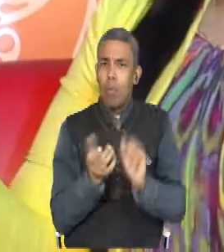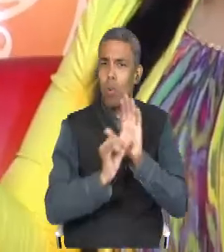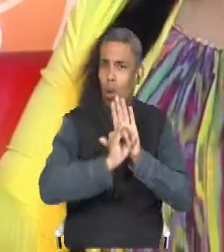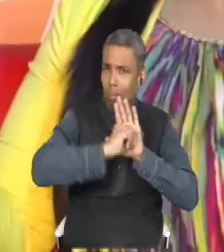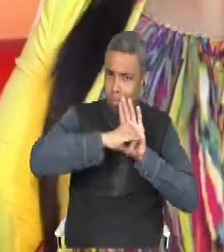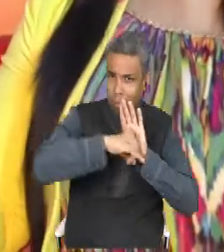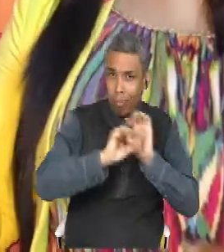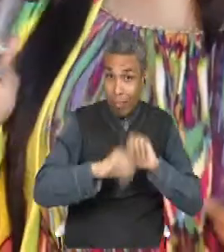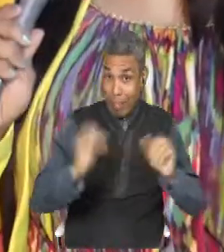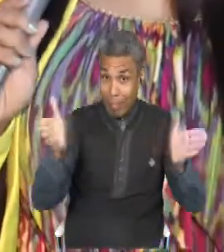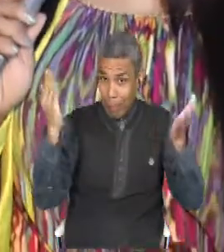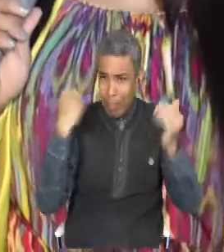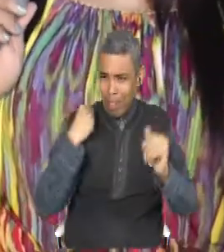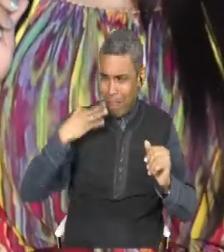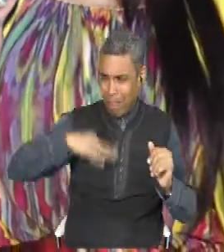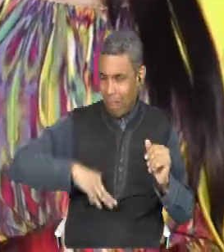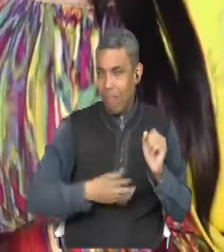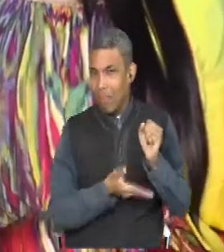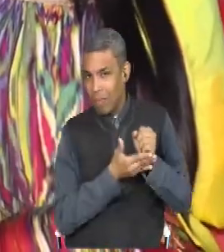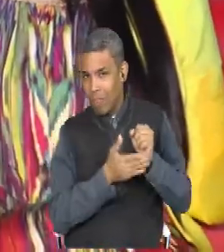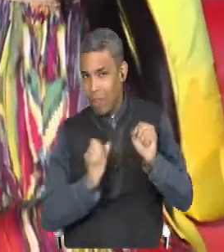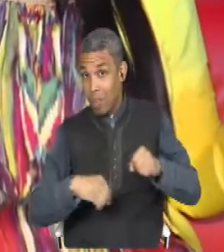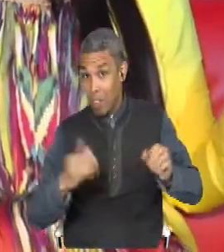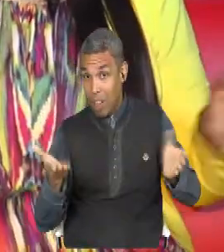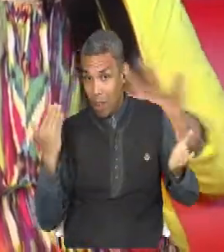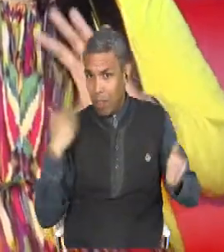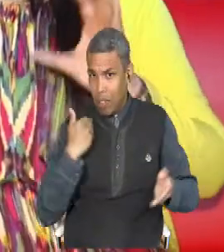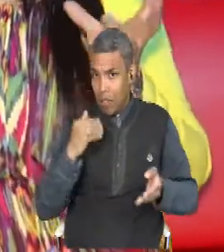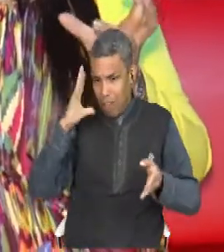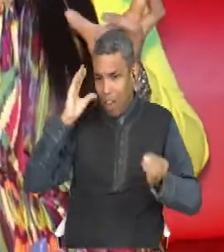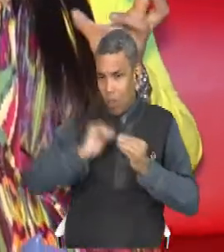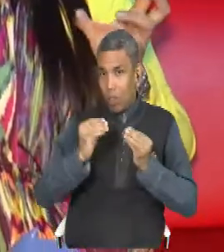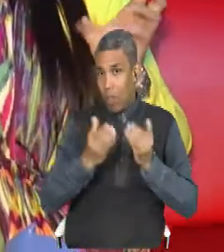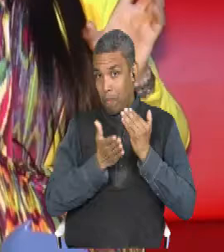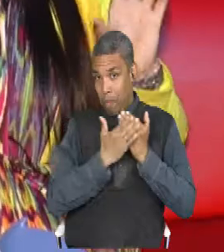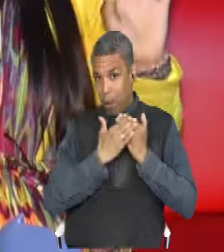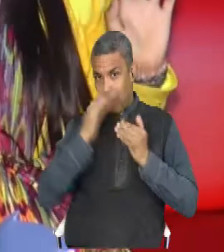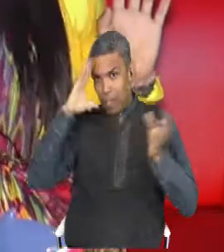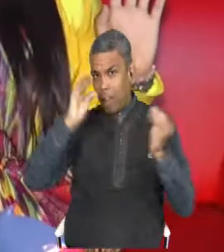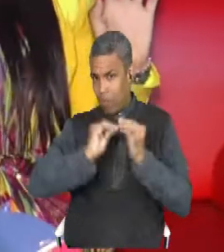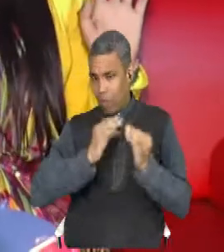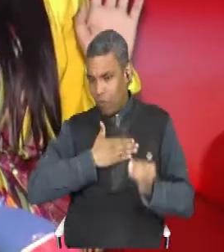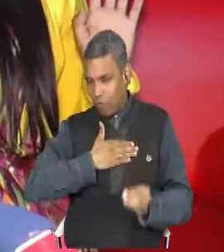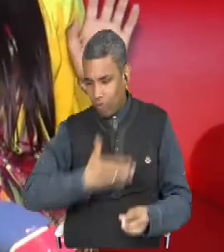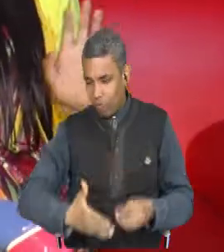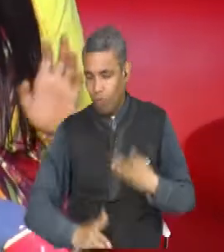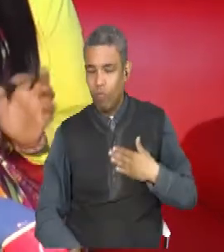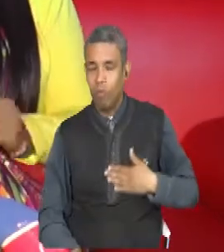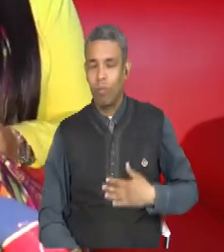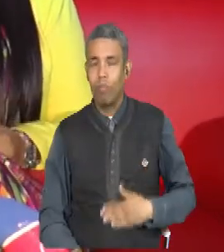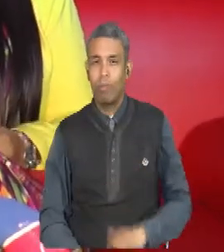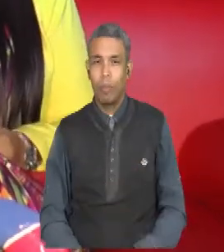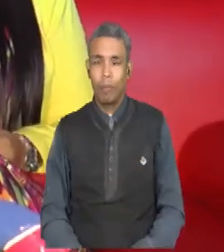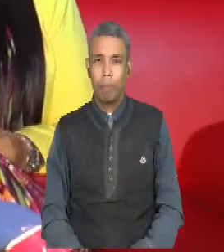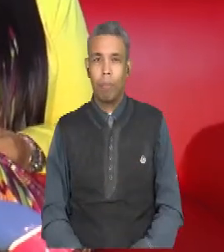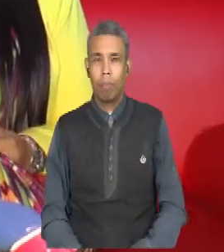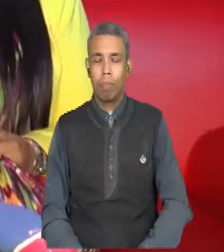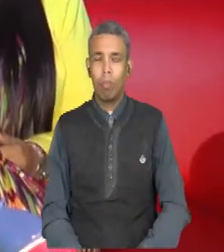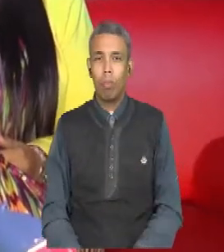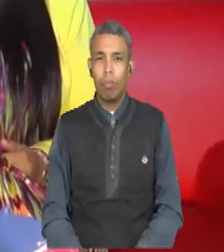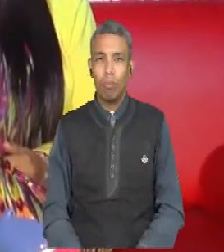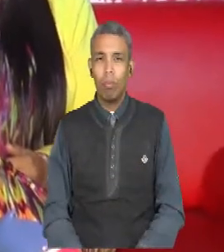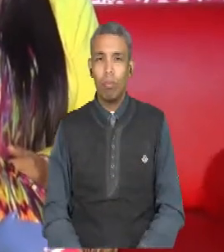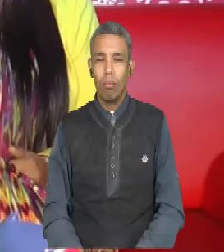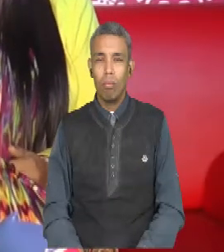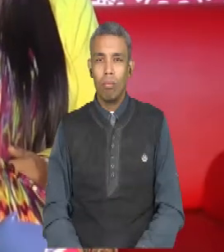comunicación muy económico. Como quien dice, volvamos todas estas necesidades que tenemos en Barranca Bermeja en oportunidades. Exacto, ahí es la